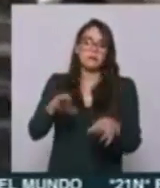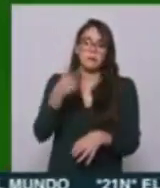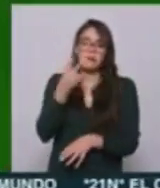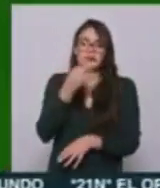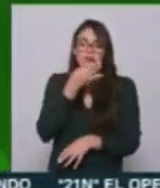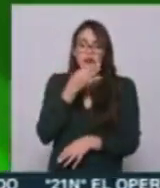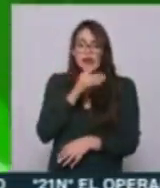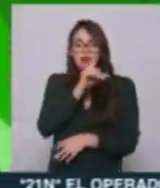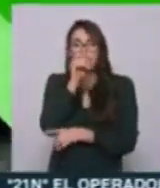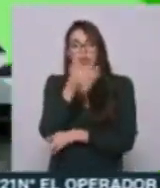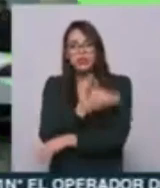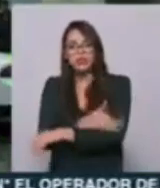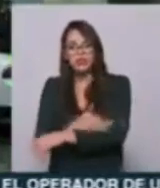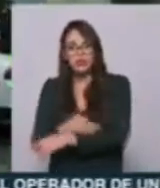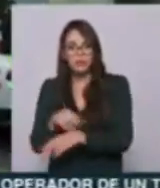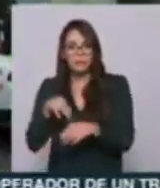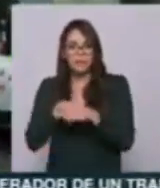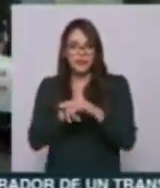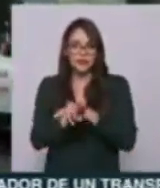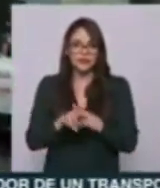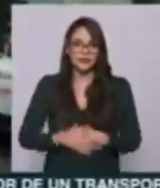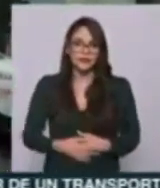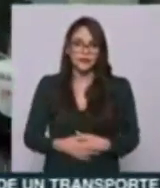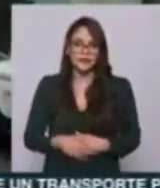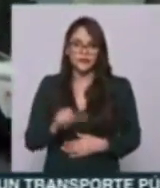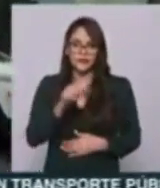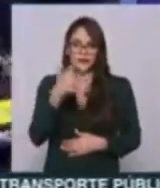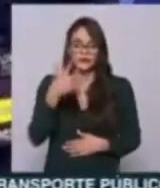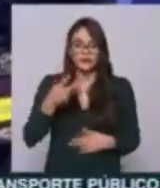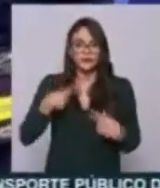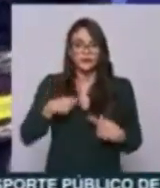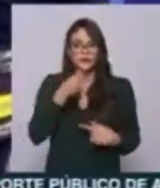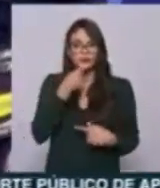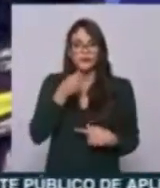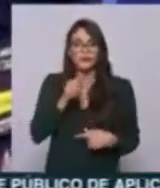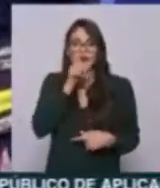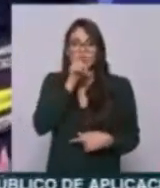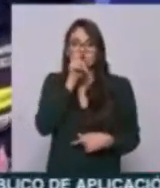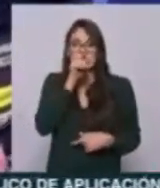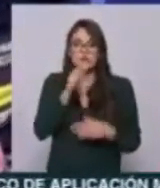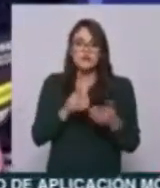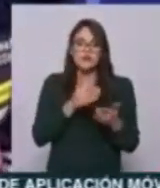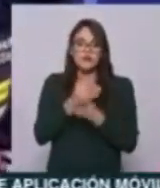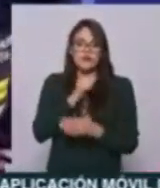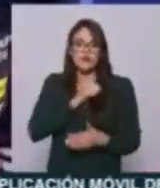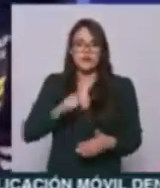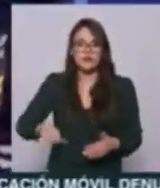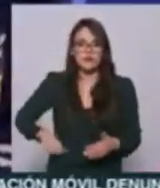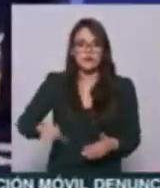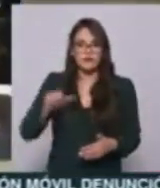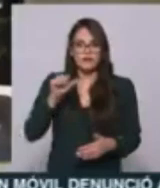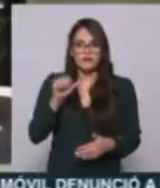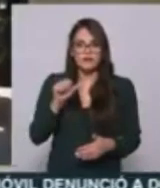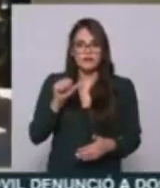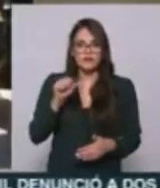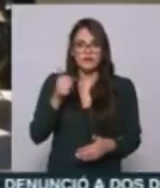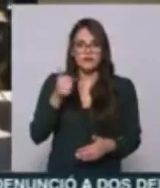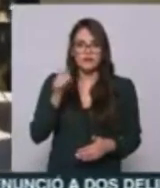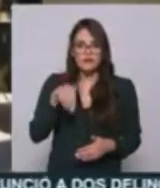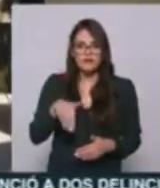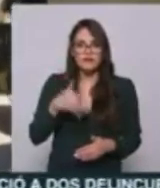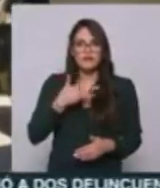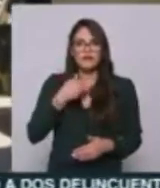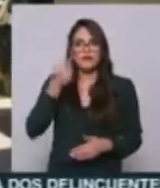25 minutos. 5 menores que asistían al Kinder Piolín y Silvestre en la alcaldía Gustavo Amadero